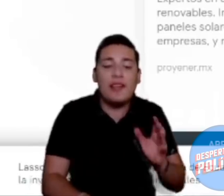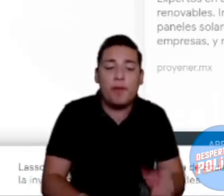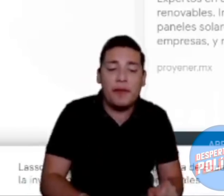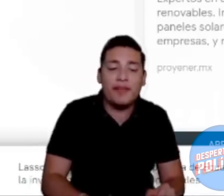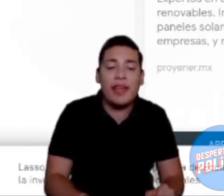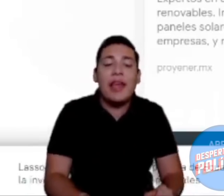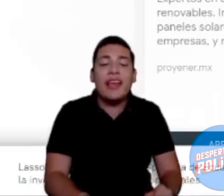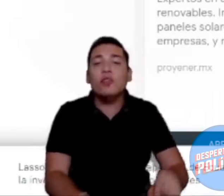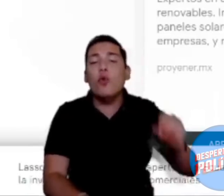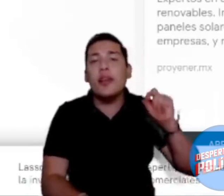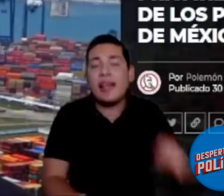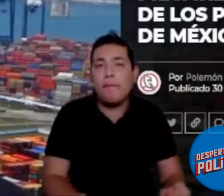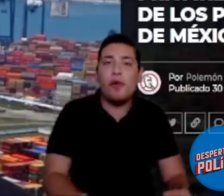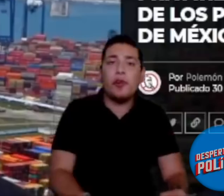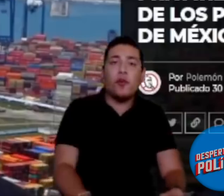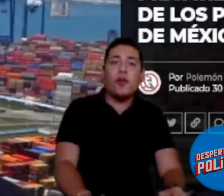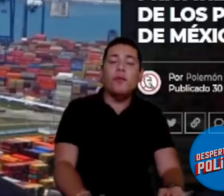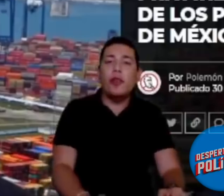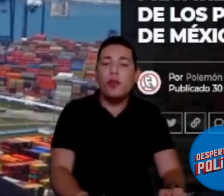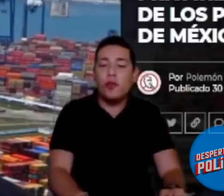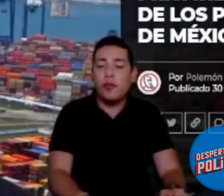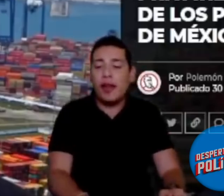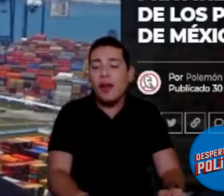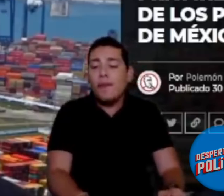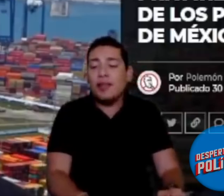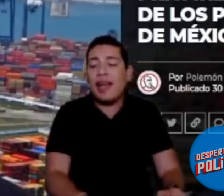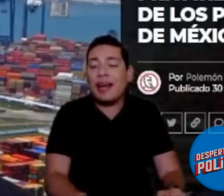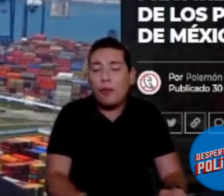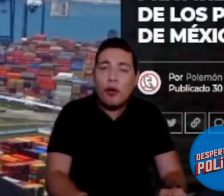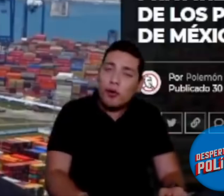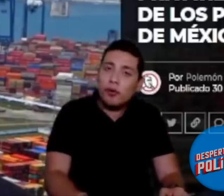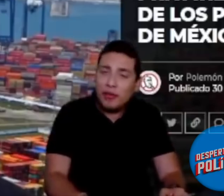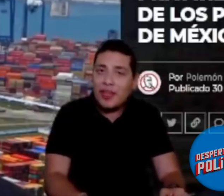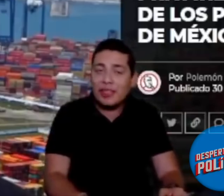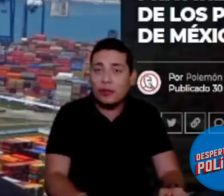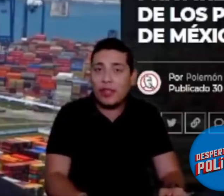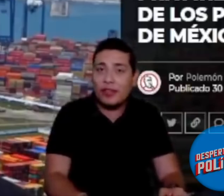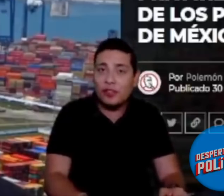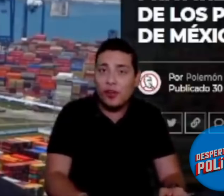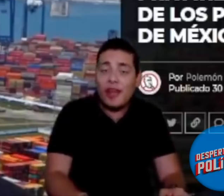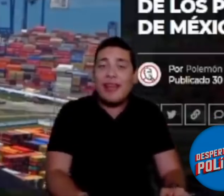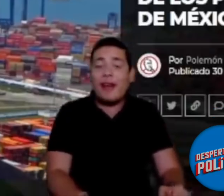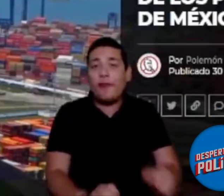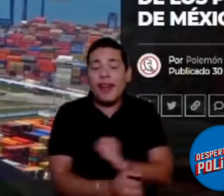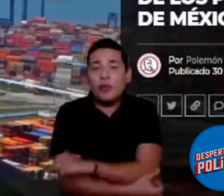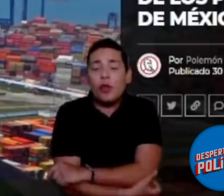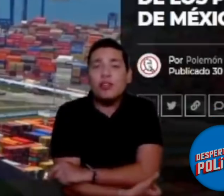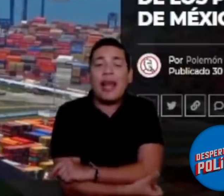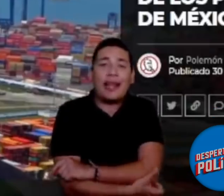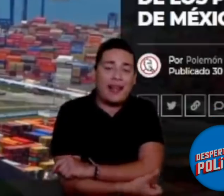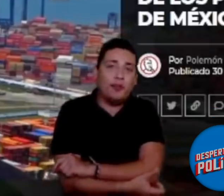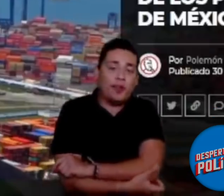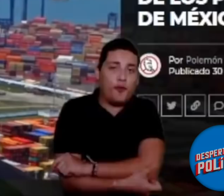familia, simplemente es un ejemplo de cómo el modelo neoliberal pues acabó con los bienes de nuestra nación, y al final